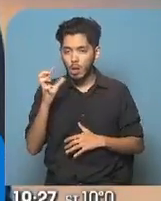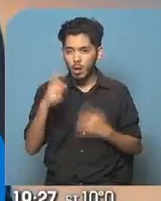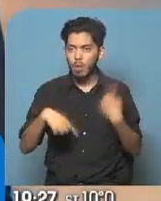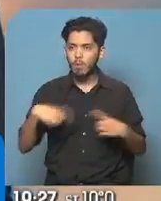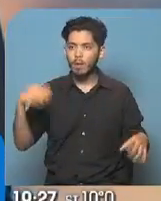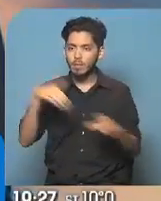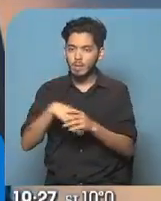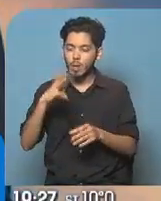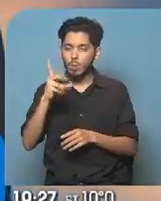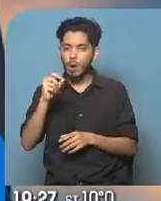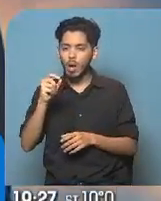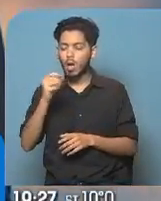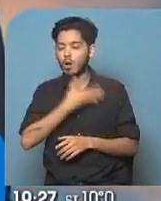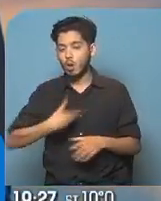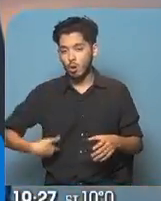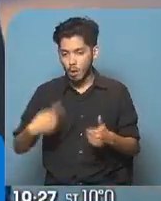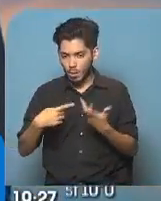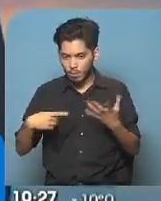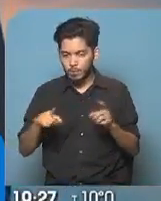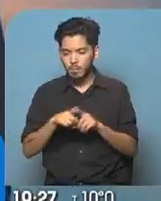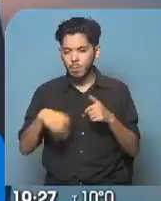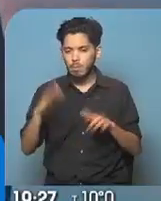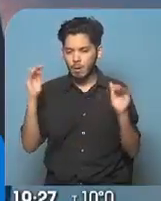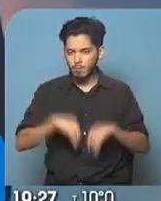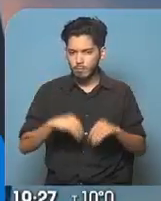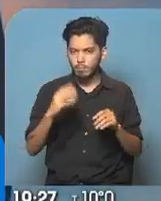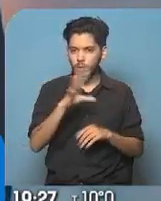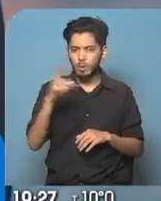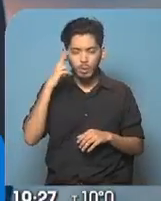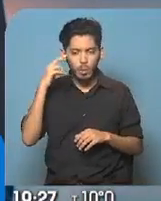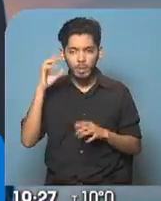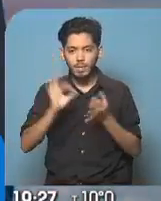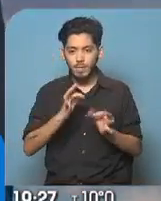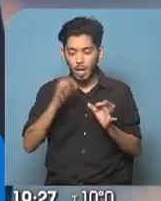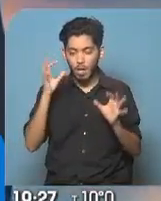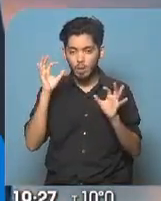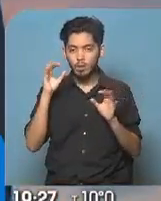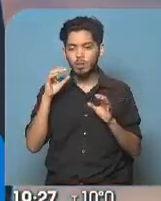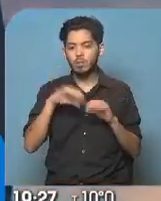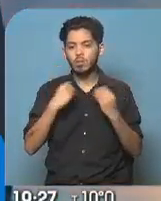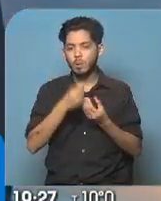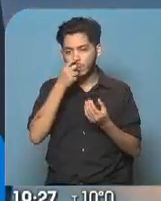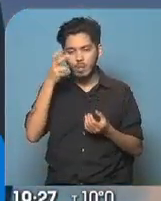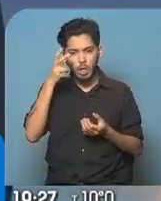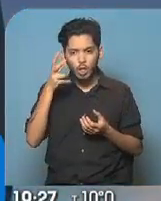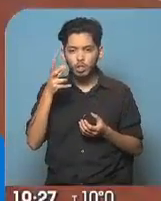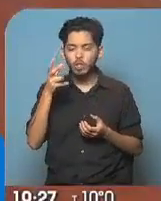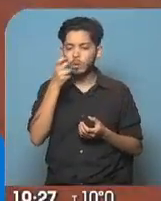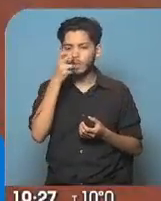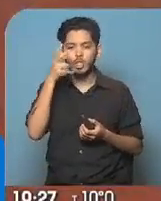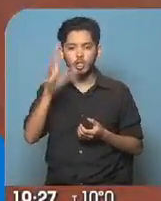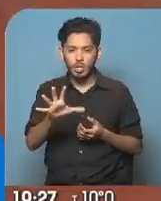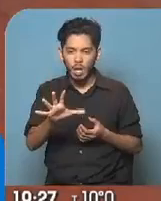gobierno pero hoy esa baja se hizo mucho más pronunciada abajo 59 centavos quedó para redondear en 28 28.5